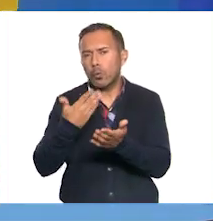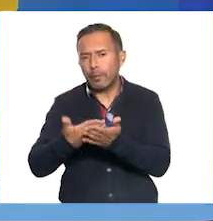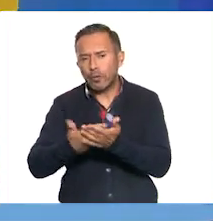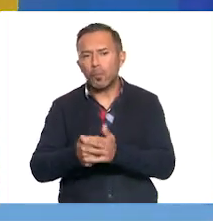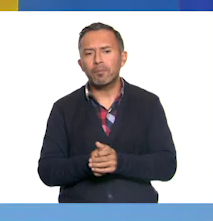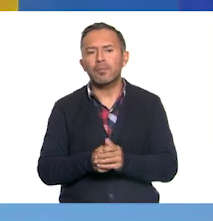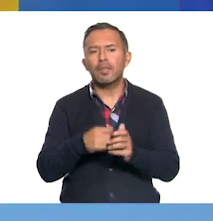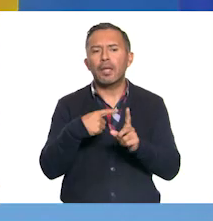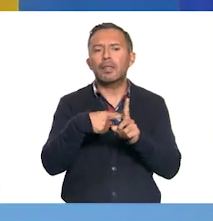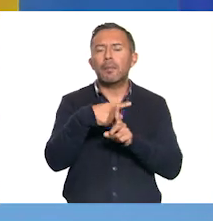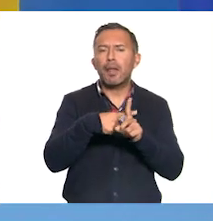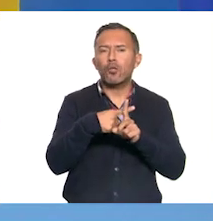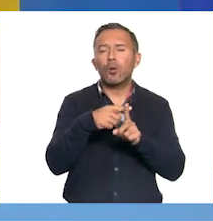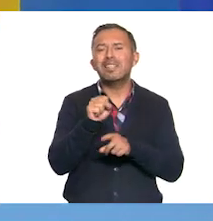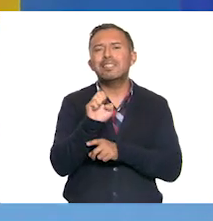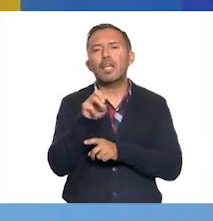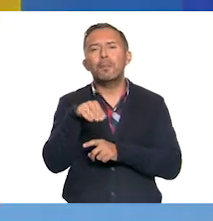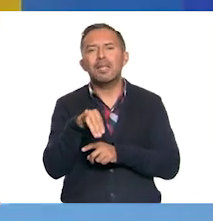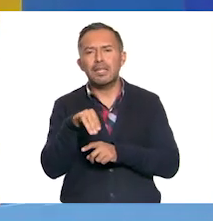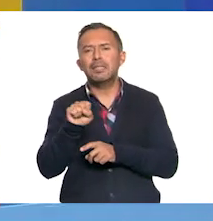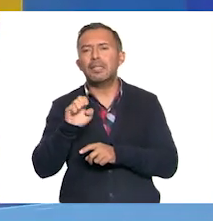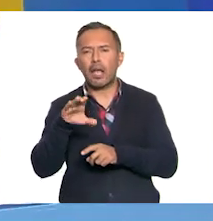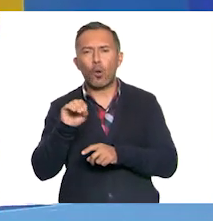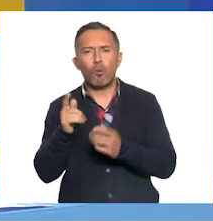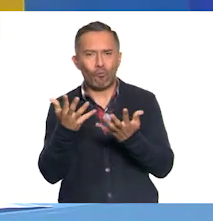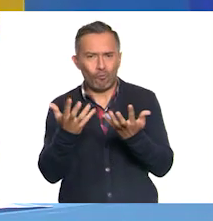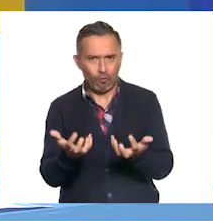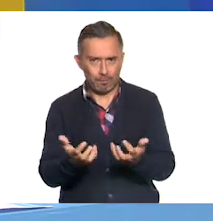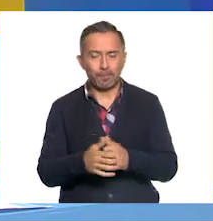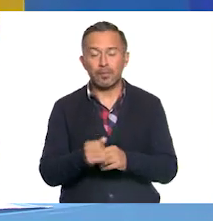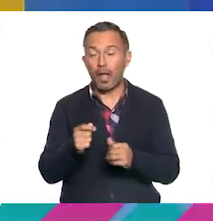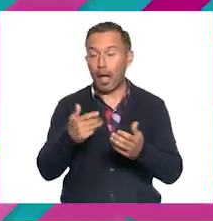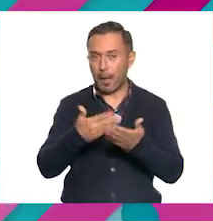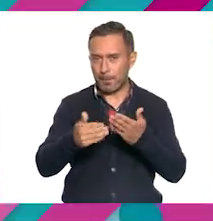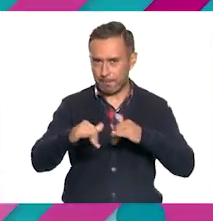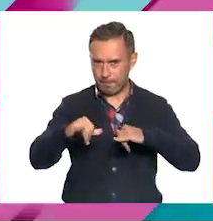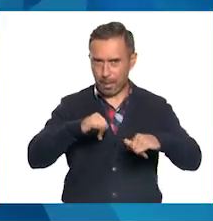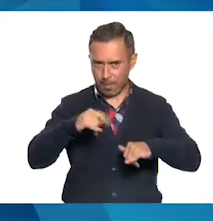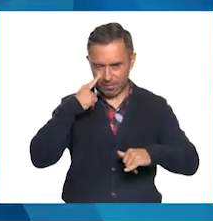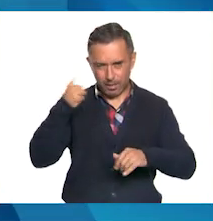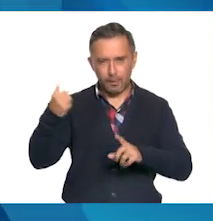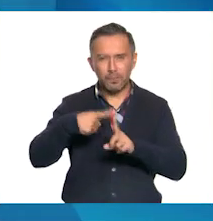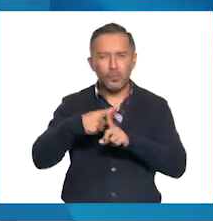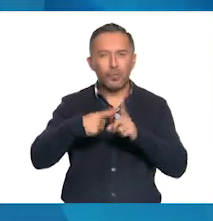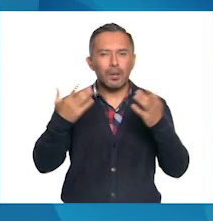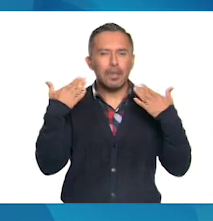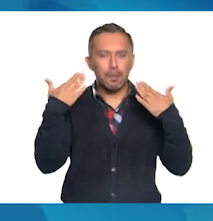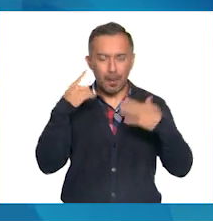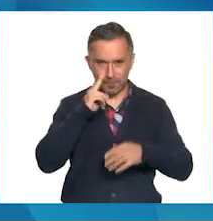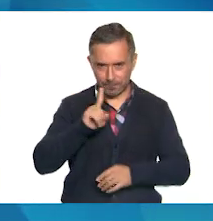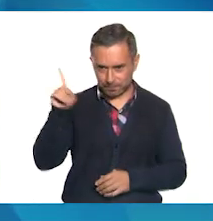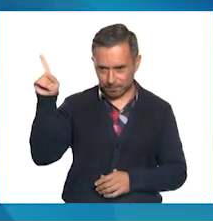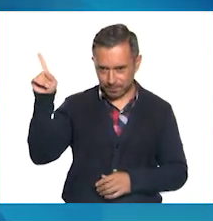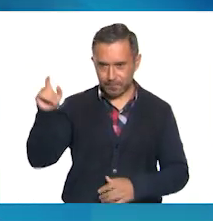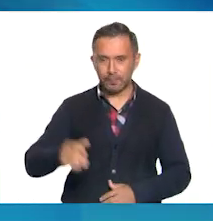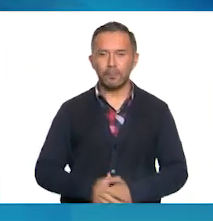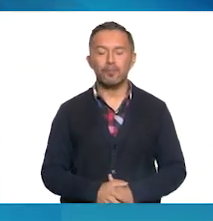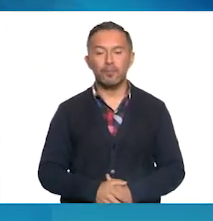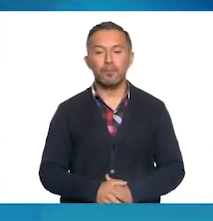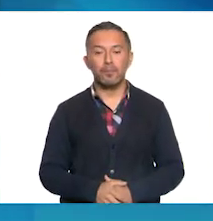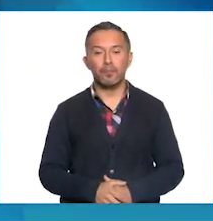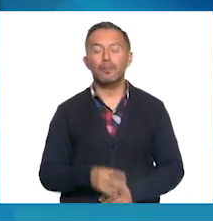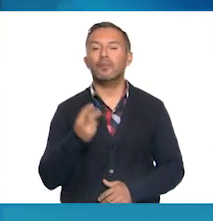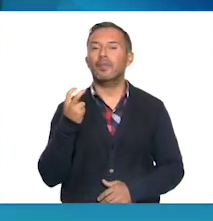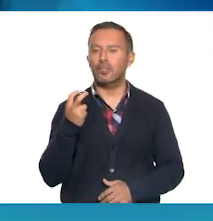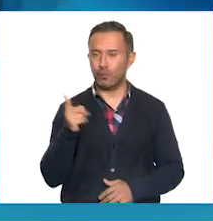templado subhúmedo y semiseco. Colocaremos su mapa correspondiente a estos climas. Oh, perfecto. Miren. Muy